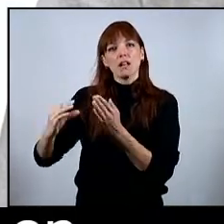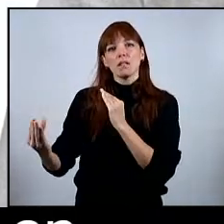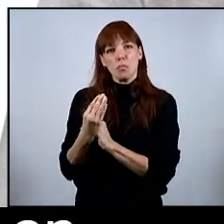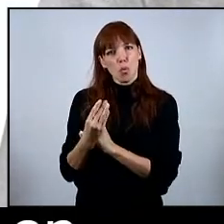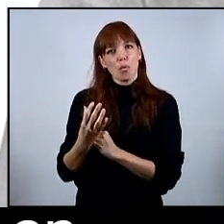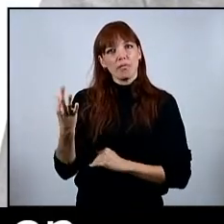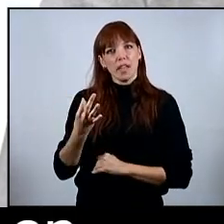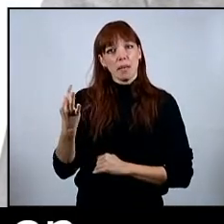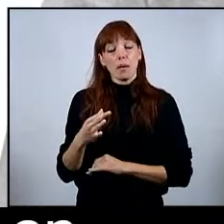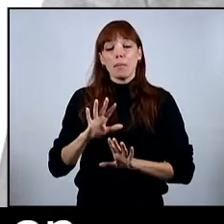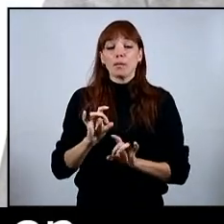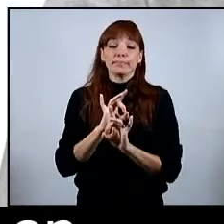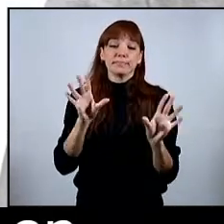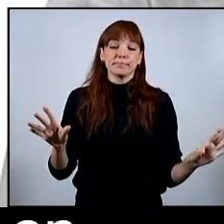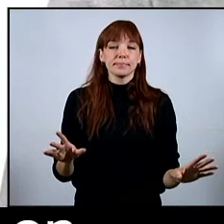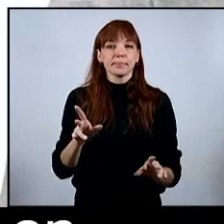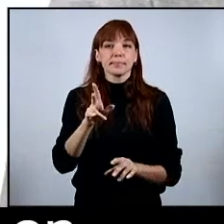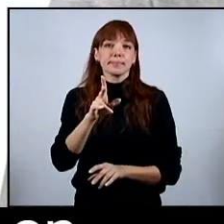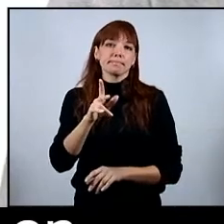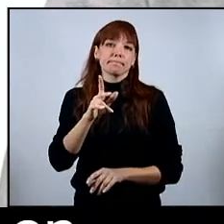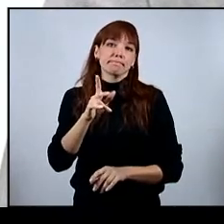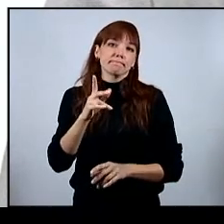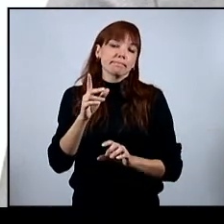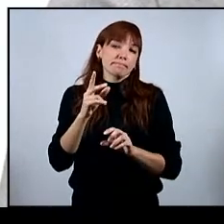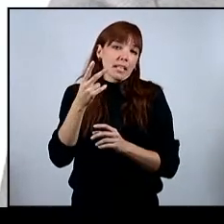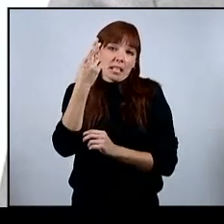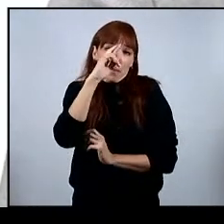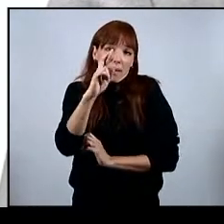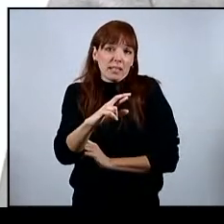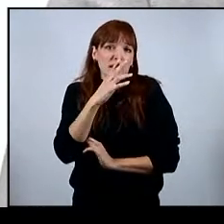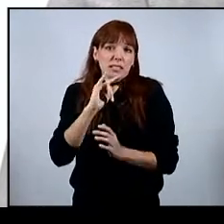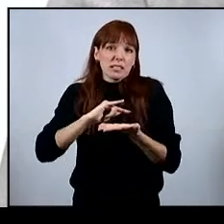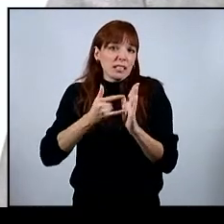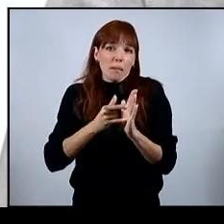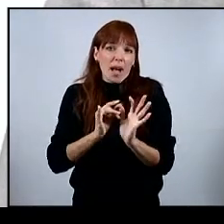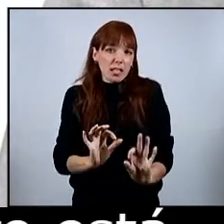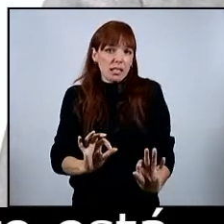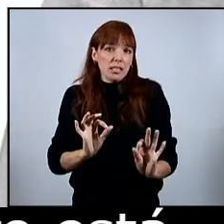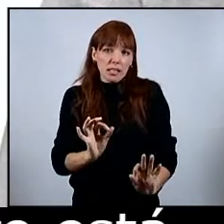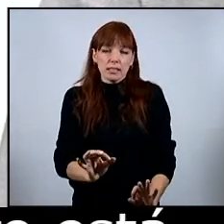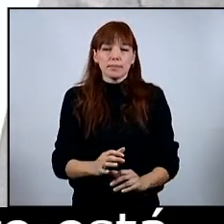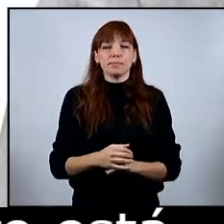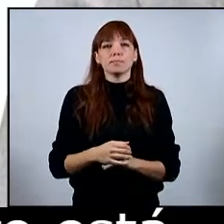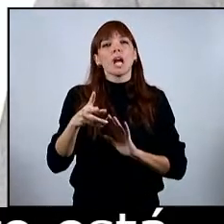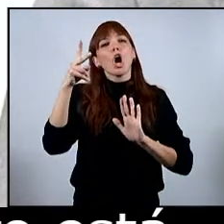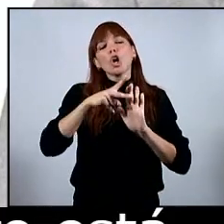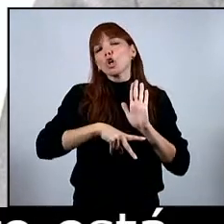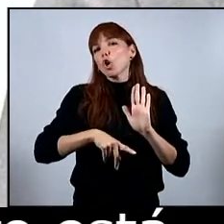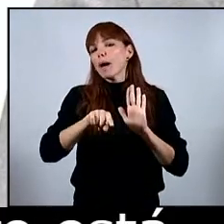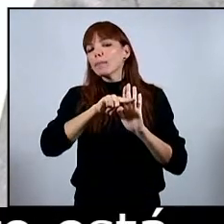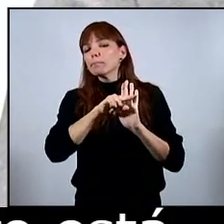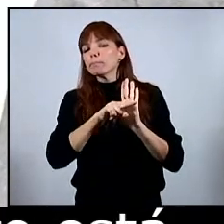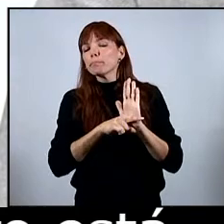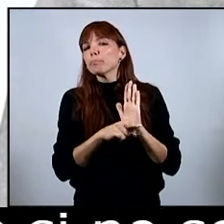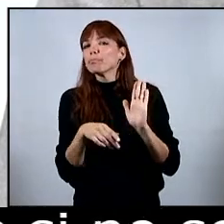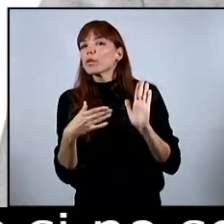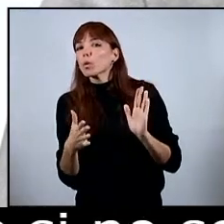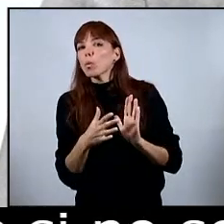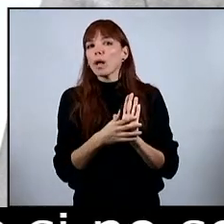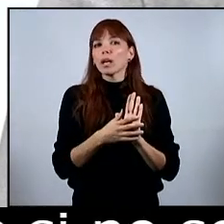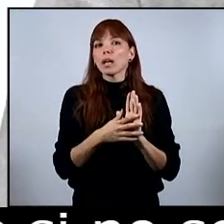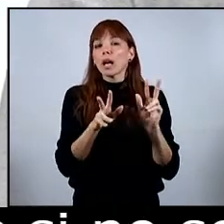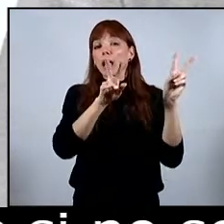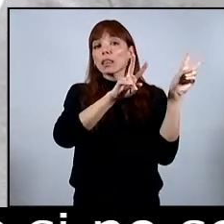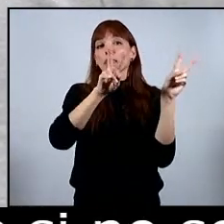que hay que respetar las normas del juego porque si no, pues se rompe la baraja. Y las normas de juego es que estas cuestiones se tratan